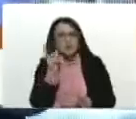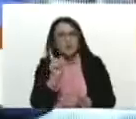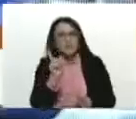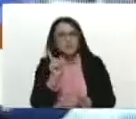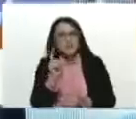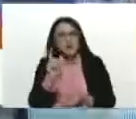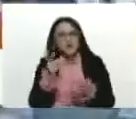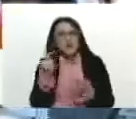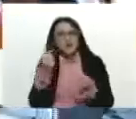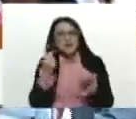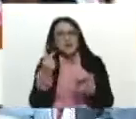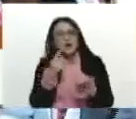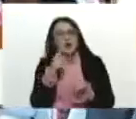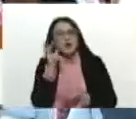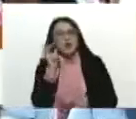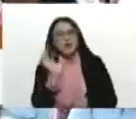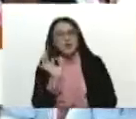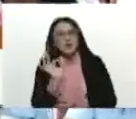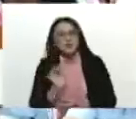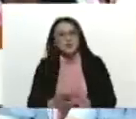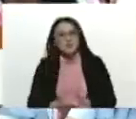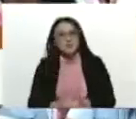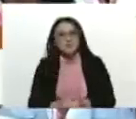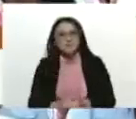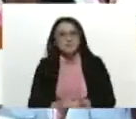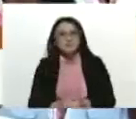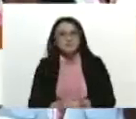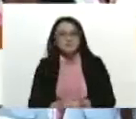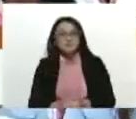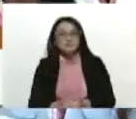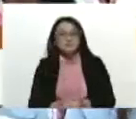No se oye allá por el lado este